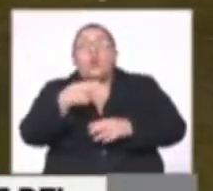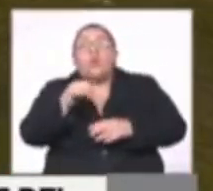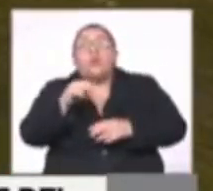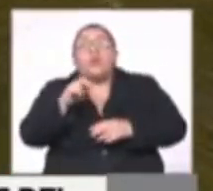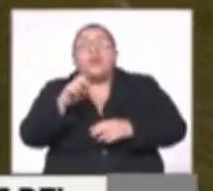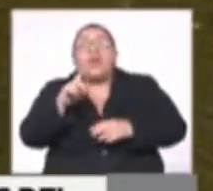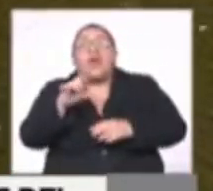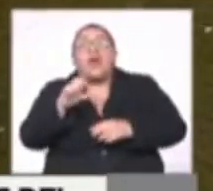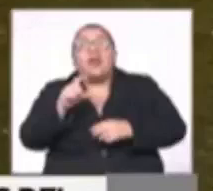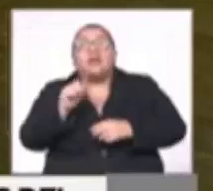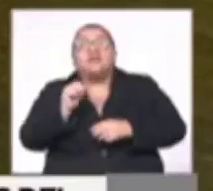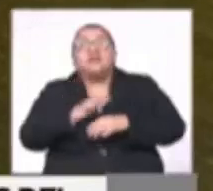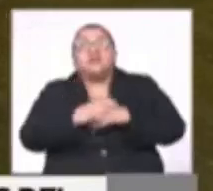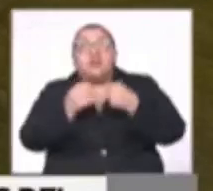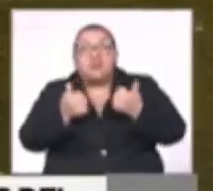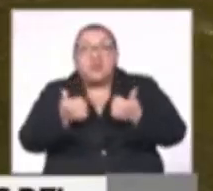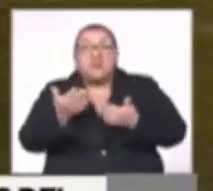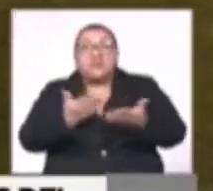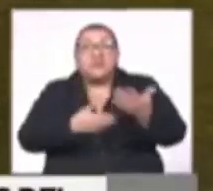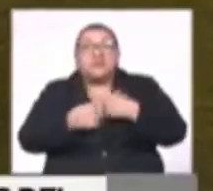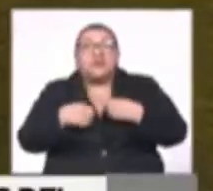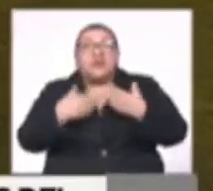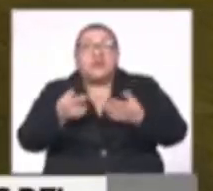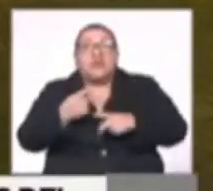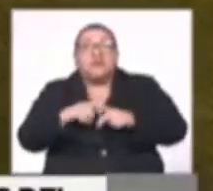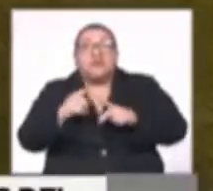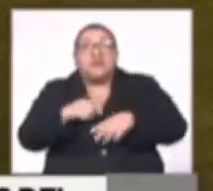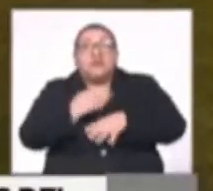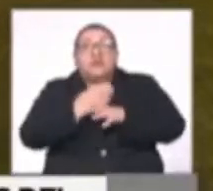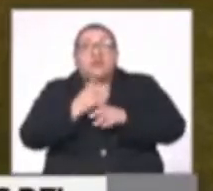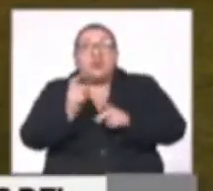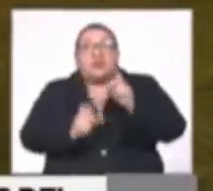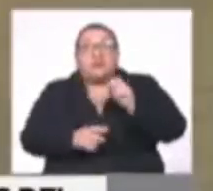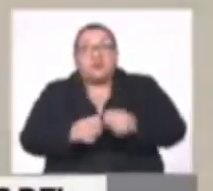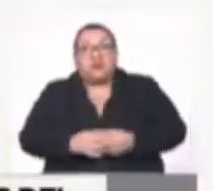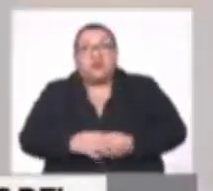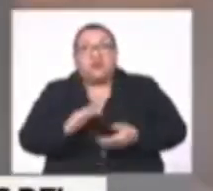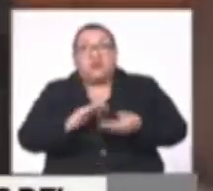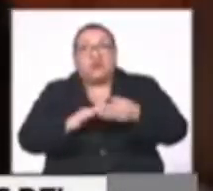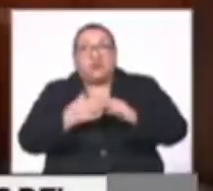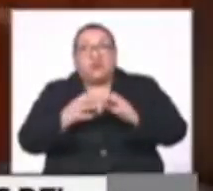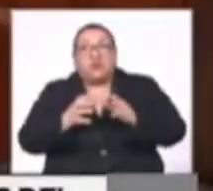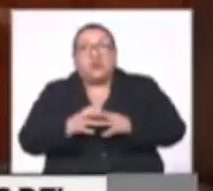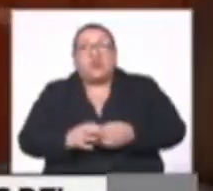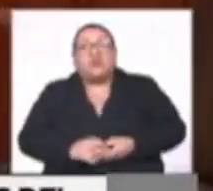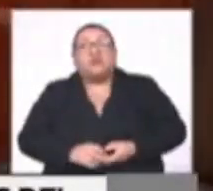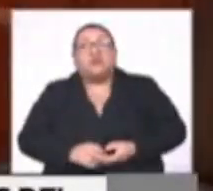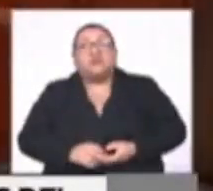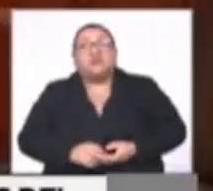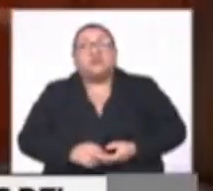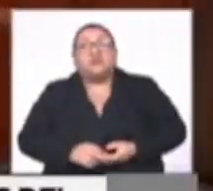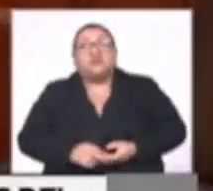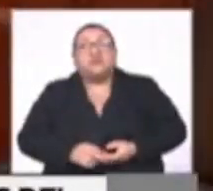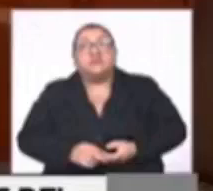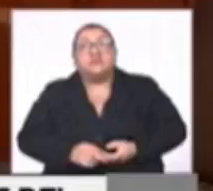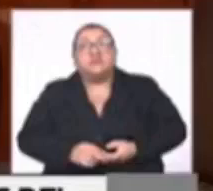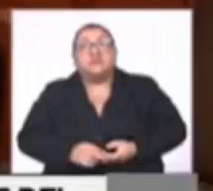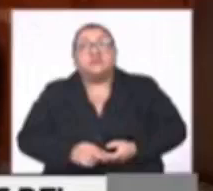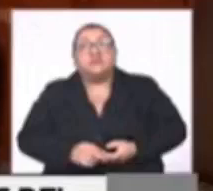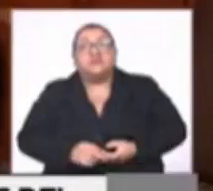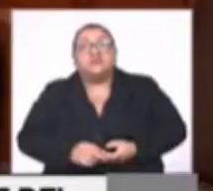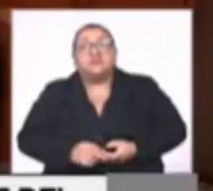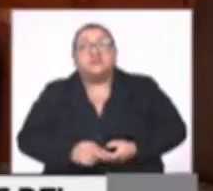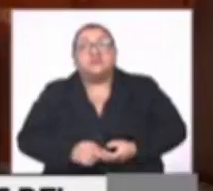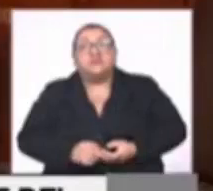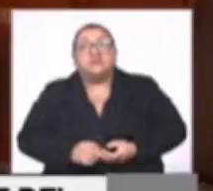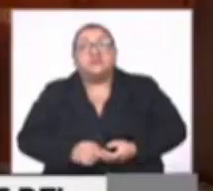asegurar la provisión de bienes y servicios que brindan estos ecosistemas a las personas y comunidades. Que los humedales son ecosistemas esenciales para